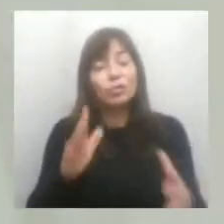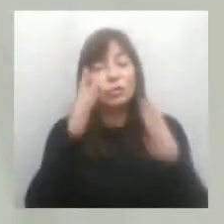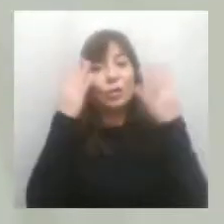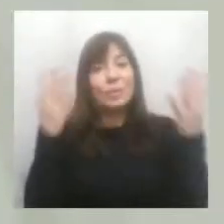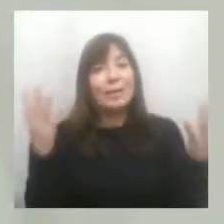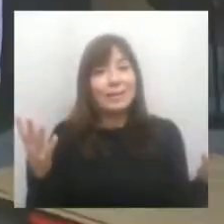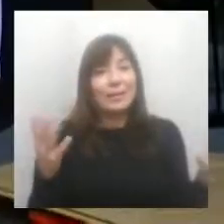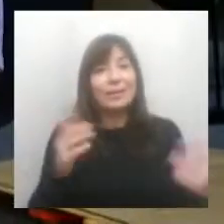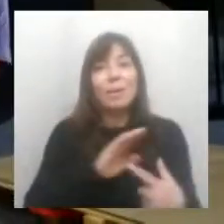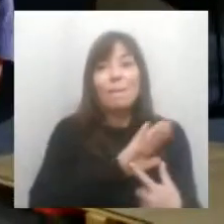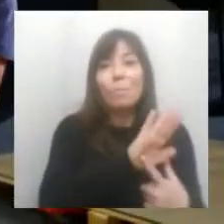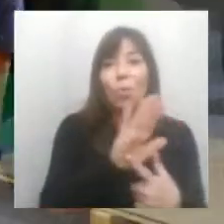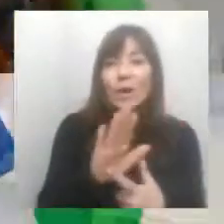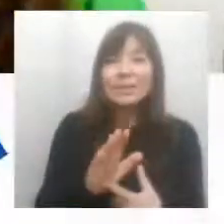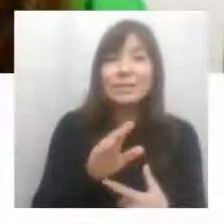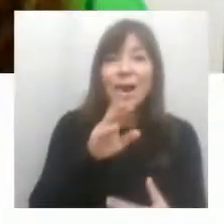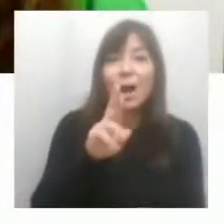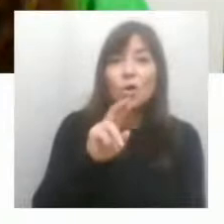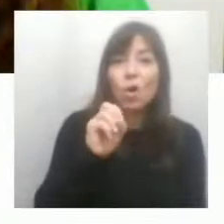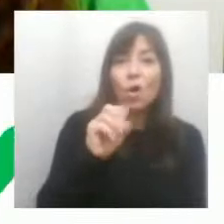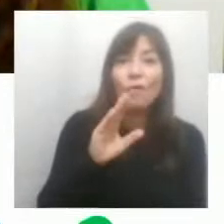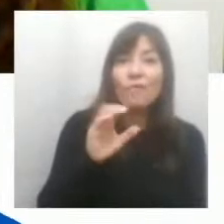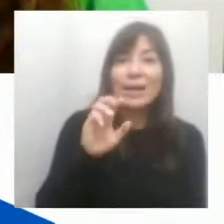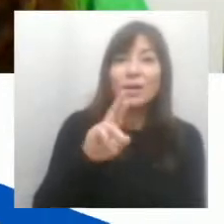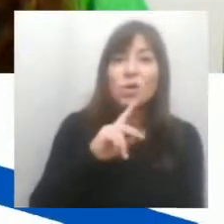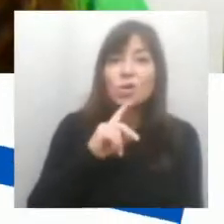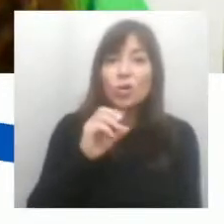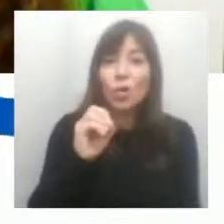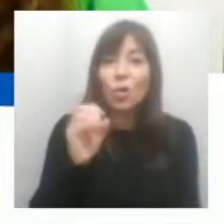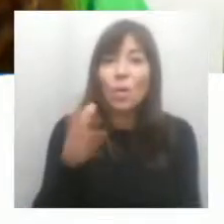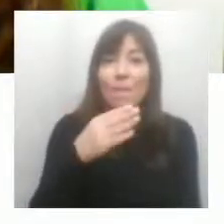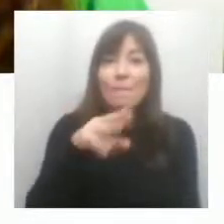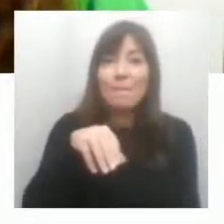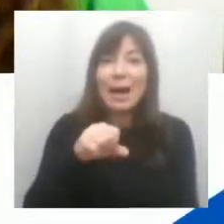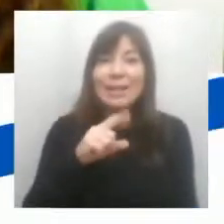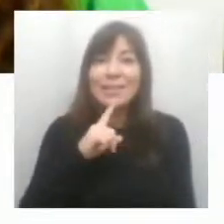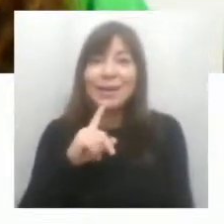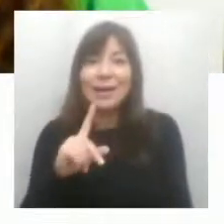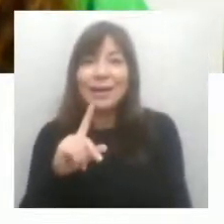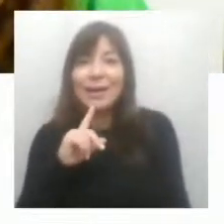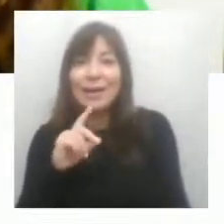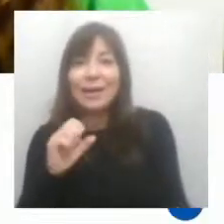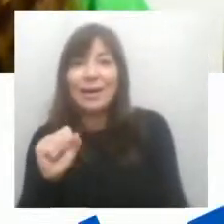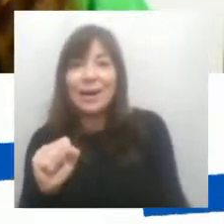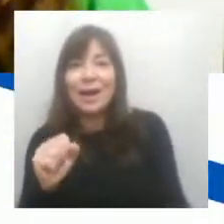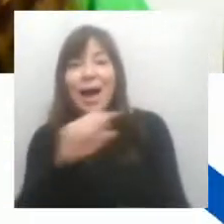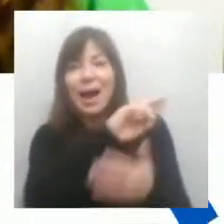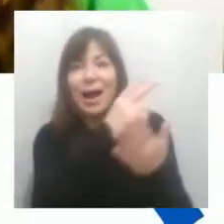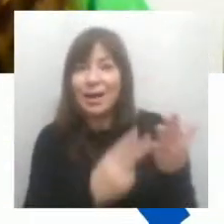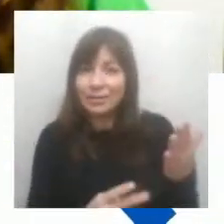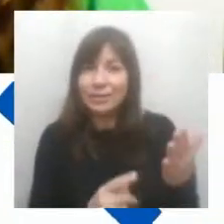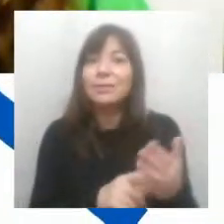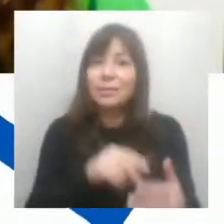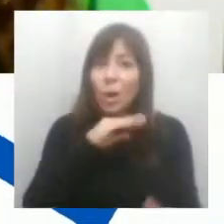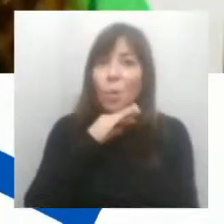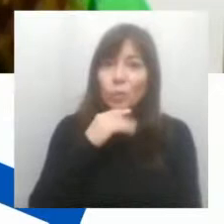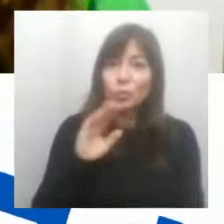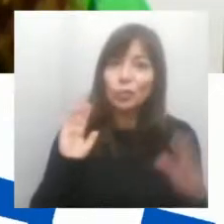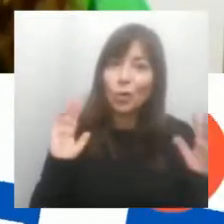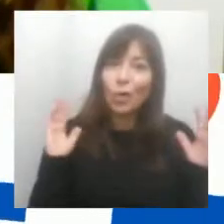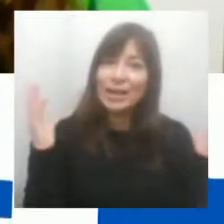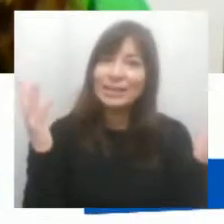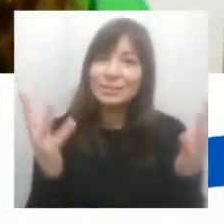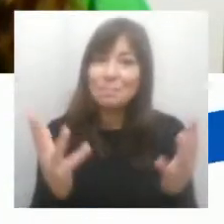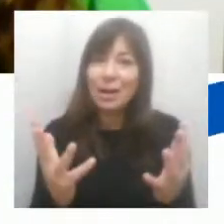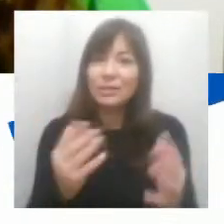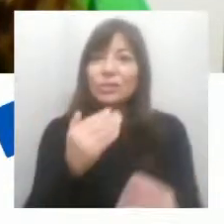una muestra de Roberto Mata, el artista Roberto Mata, muy interesante, que utilizó ese espacio. También fue considerado en algún momento muestras